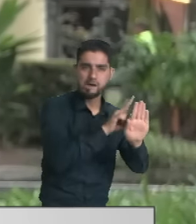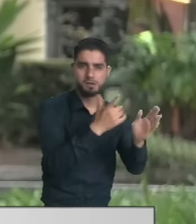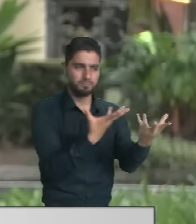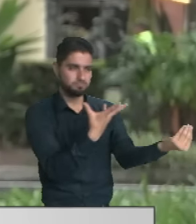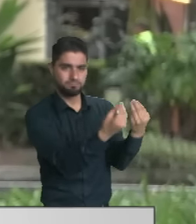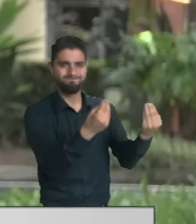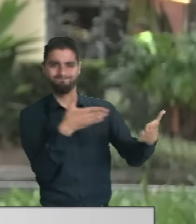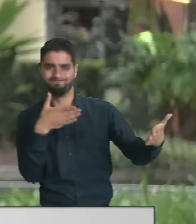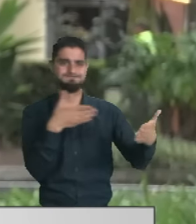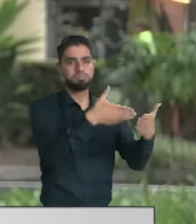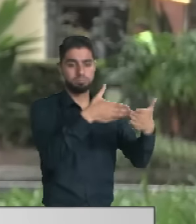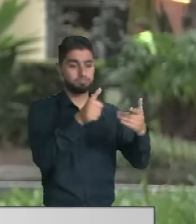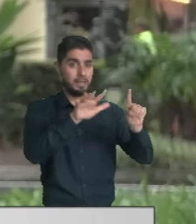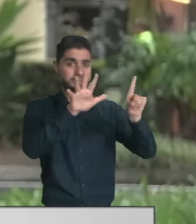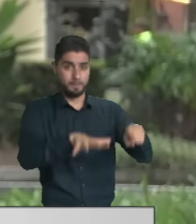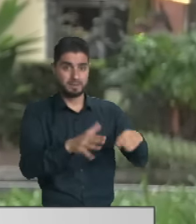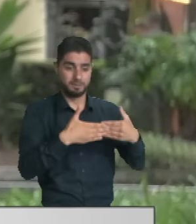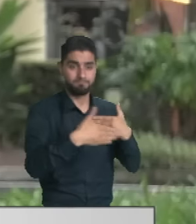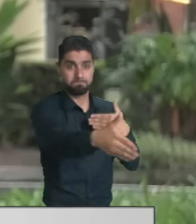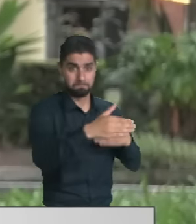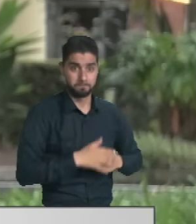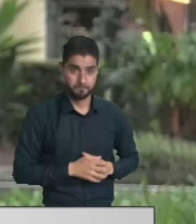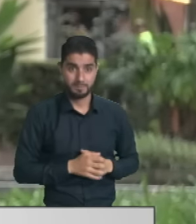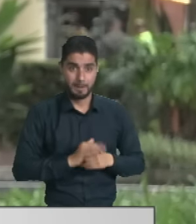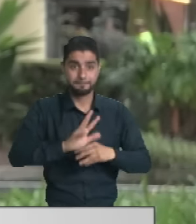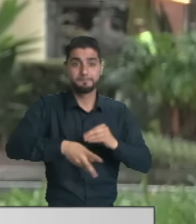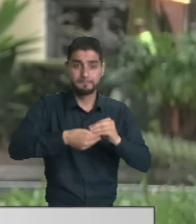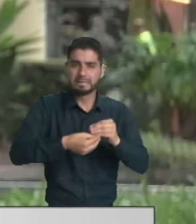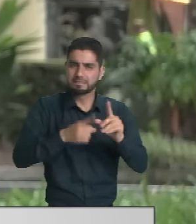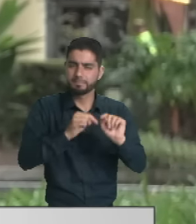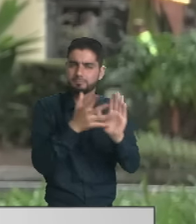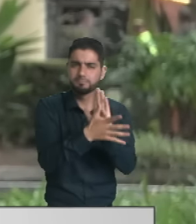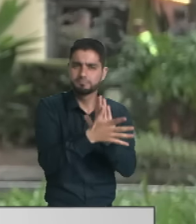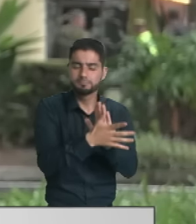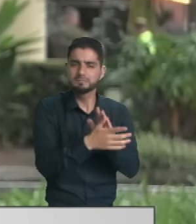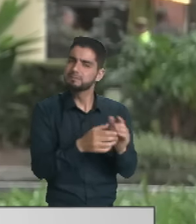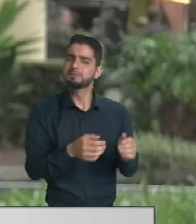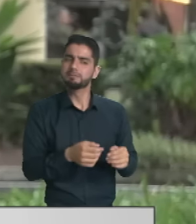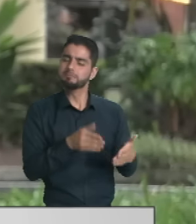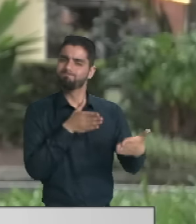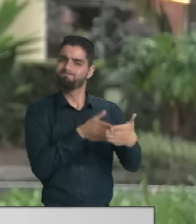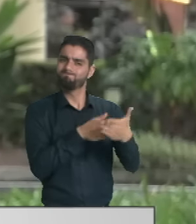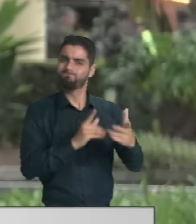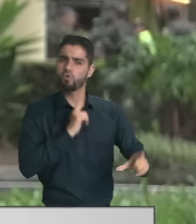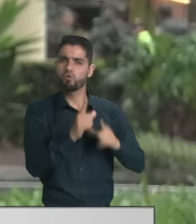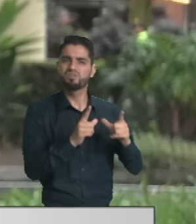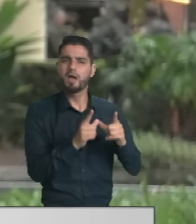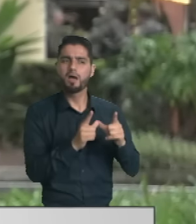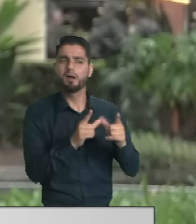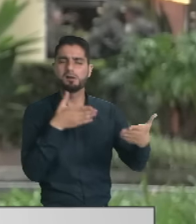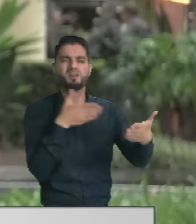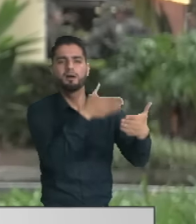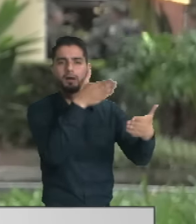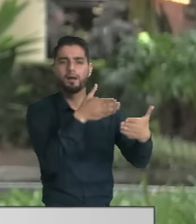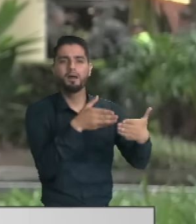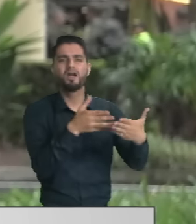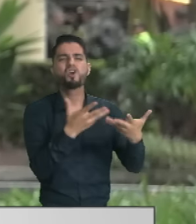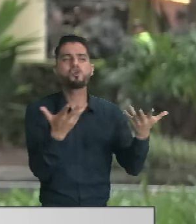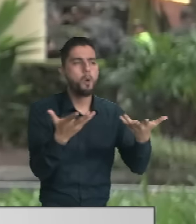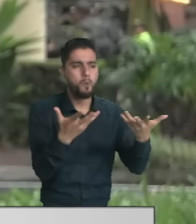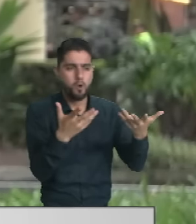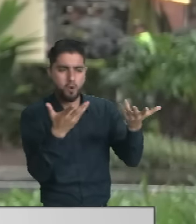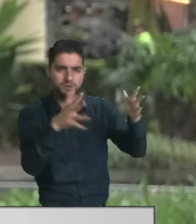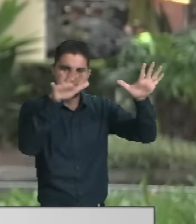año y, por supuesto, también se habla, además, de la lucha contra el terrorismo a través de drones. La